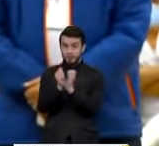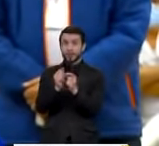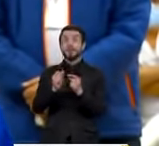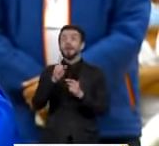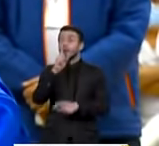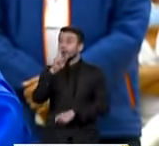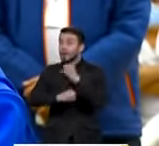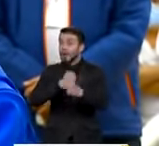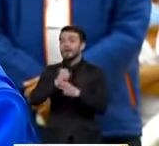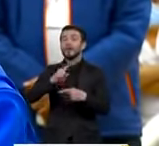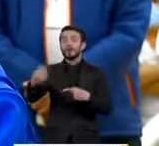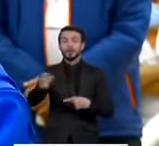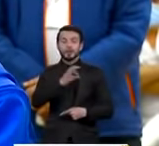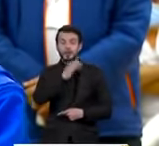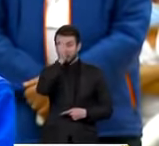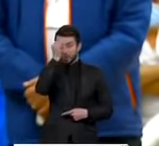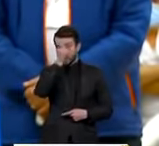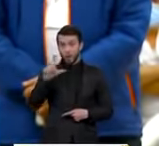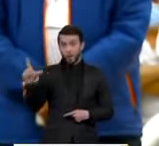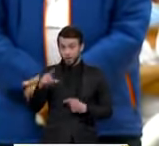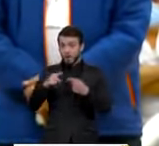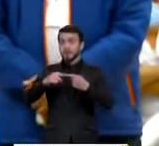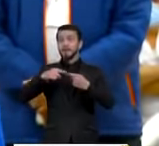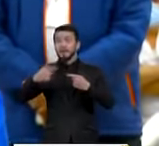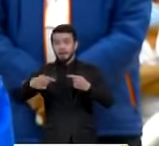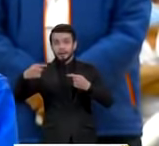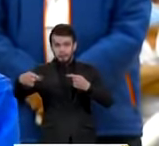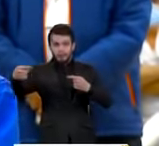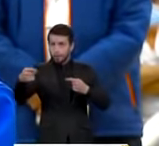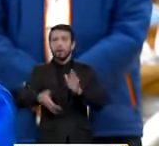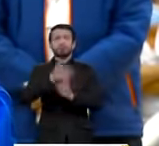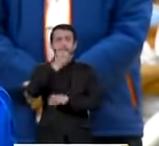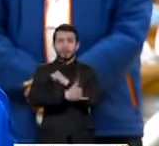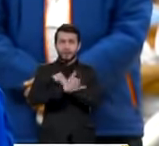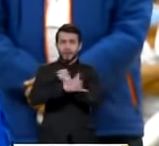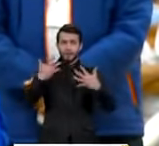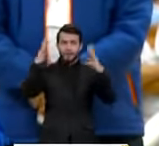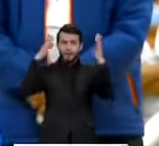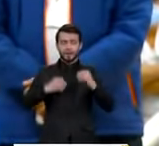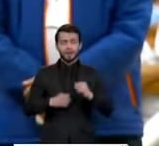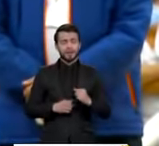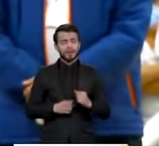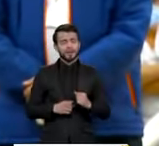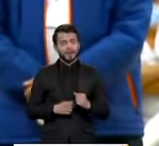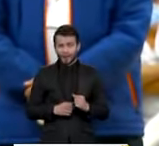año. Toda esta emergencia va a durar por lo menos un año.